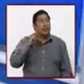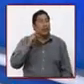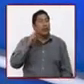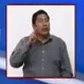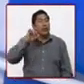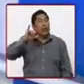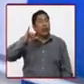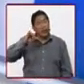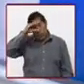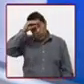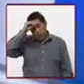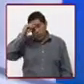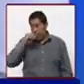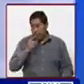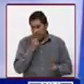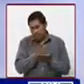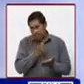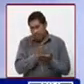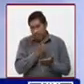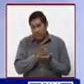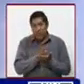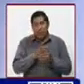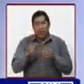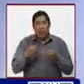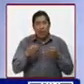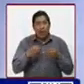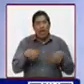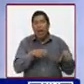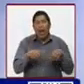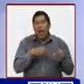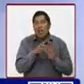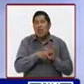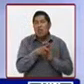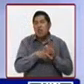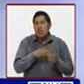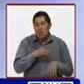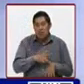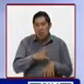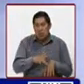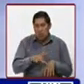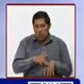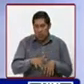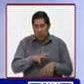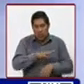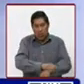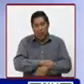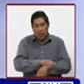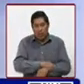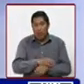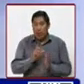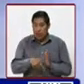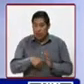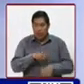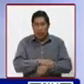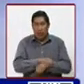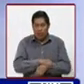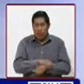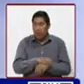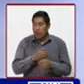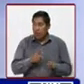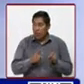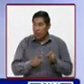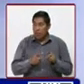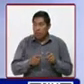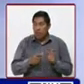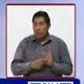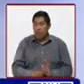este hombre acusado de pornografía, que fue detenido, pero que horas después de la detención, cuando tenía